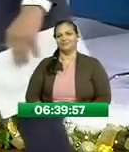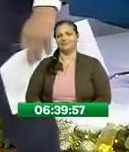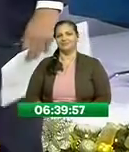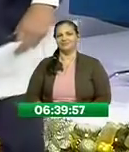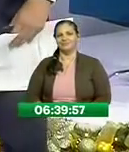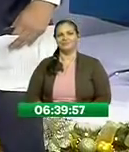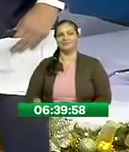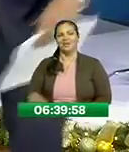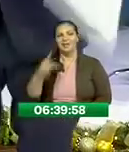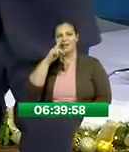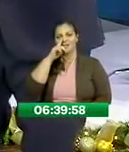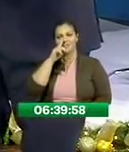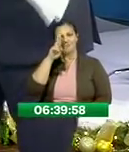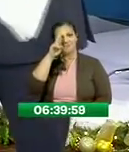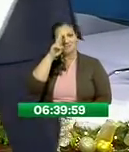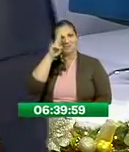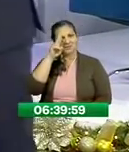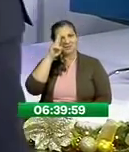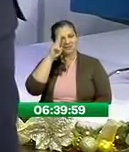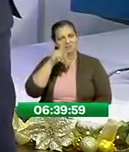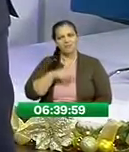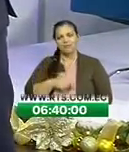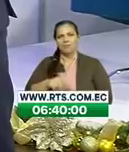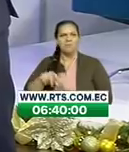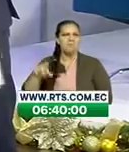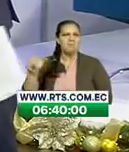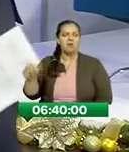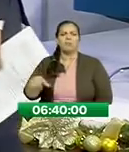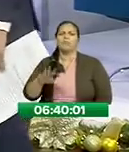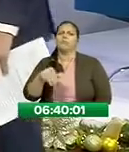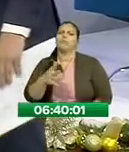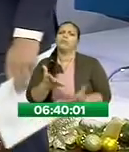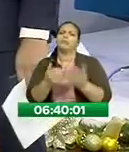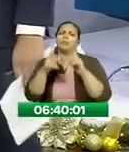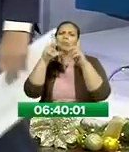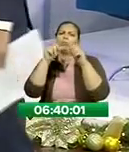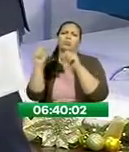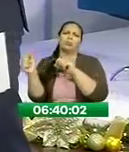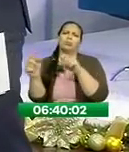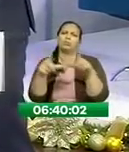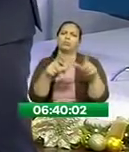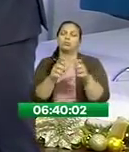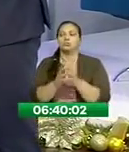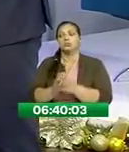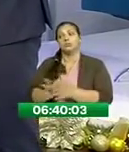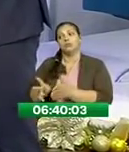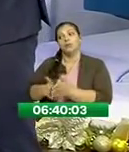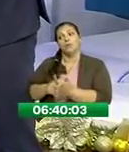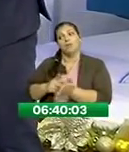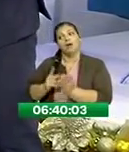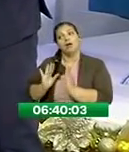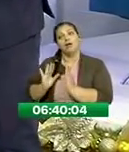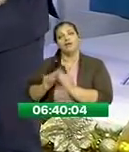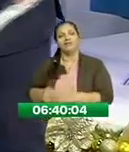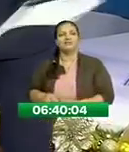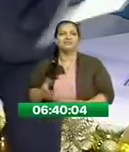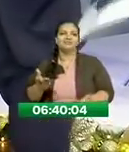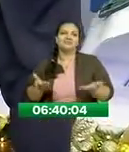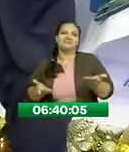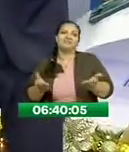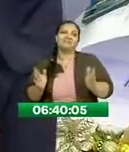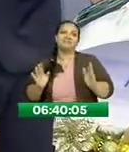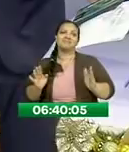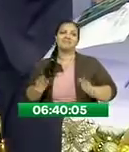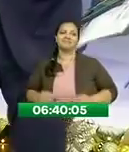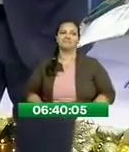yugular. Joder. Es que a la bombón hay que llevarle desayuno. Claro. O sea, Luis, ese claro. No llega nada. Ni un pan no llega. Ni un